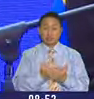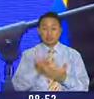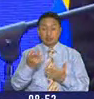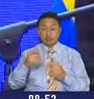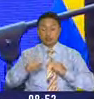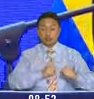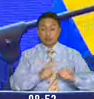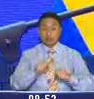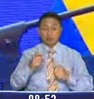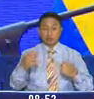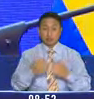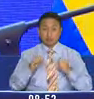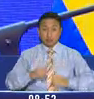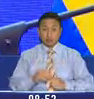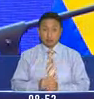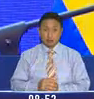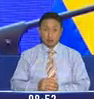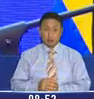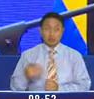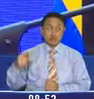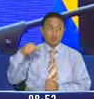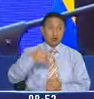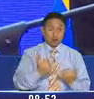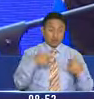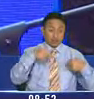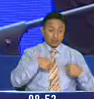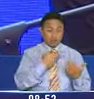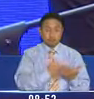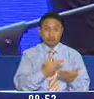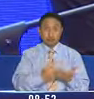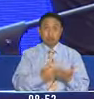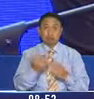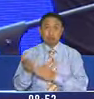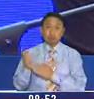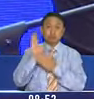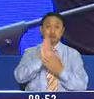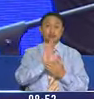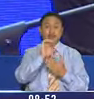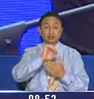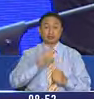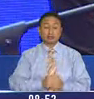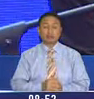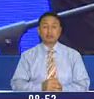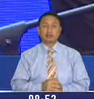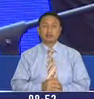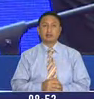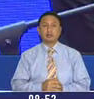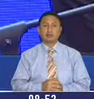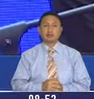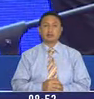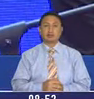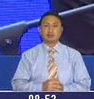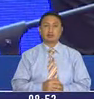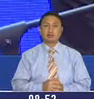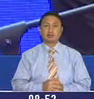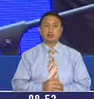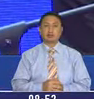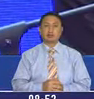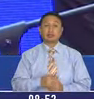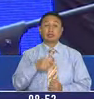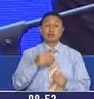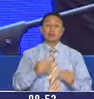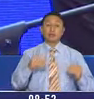de su equipo, para tener hoy este guía para presentar en capitales grandes, como decimos, para traer